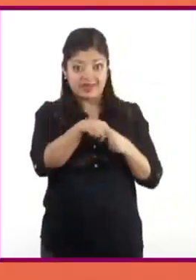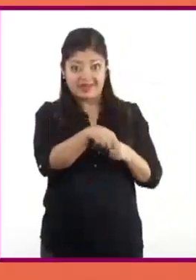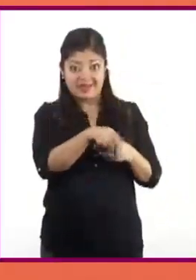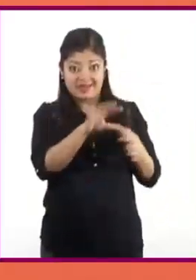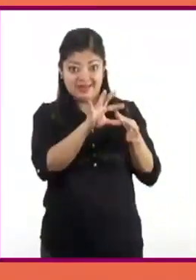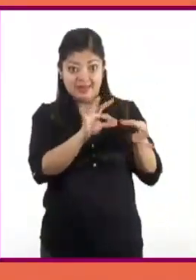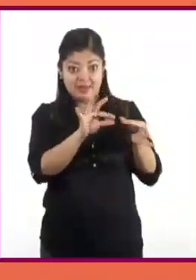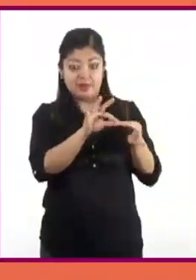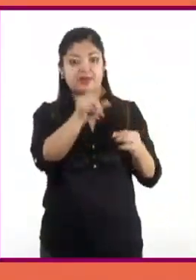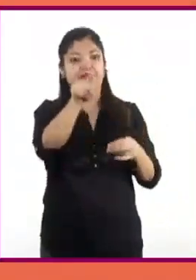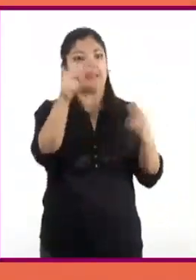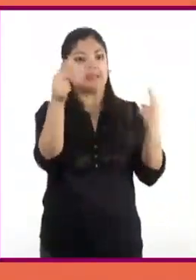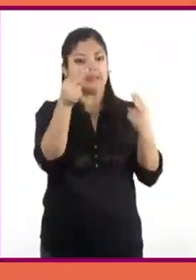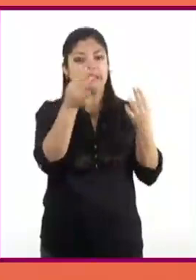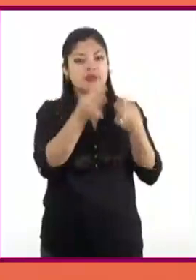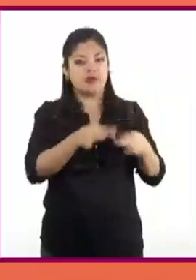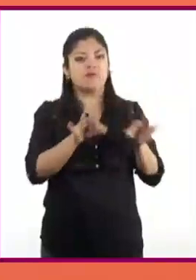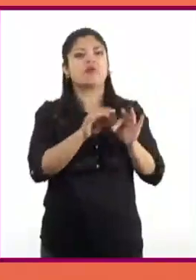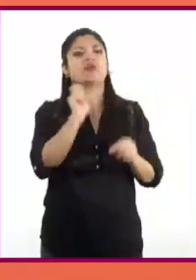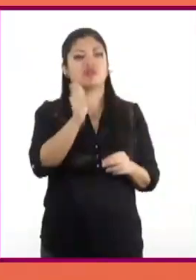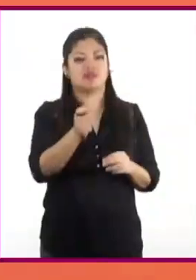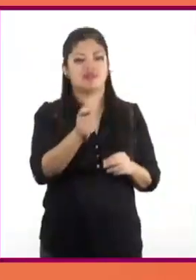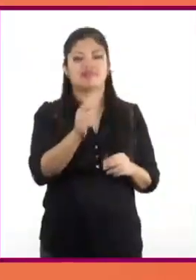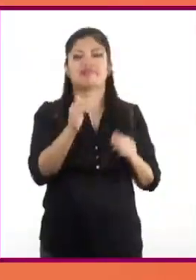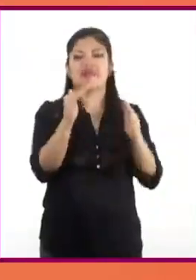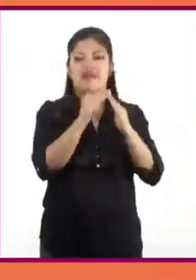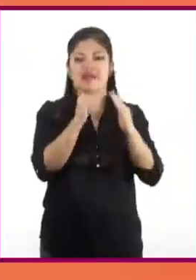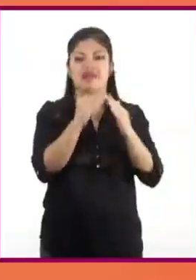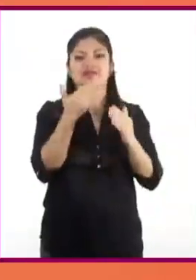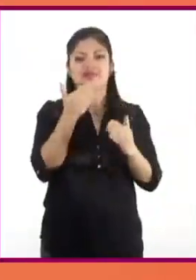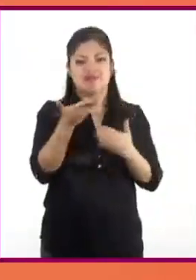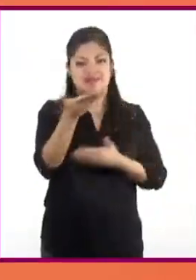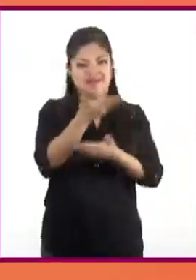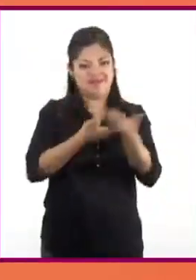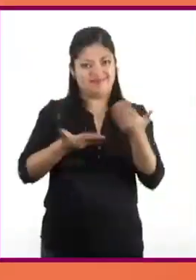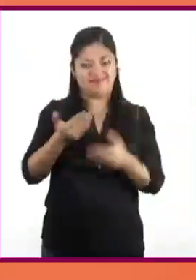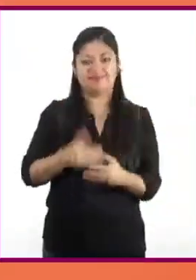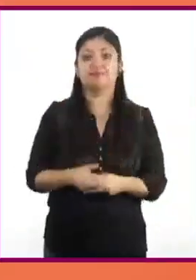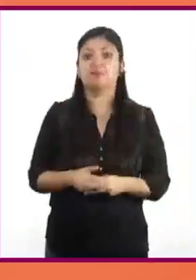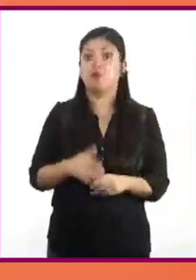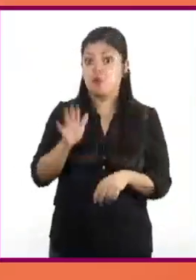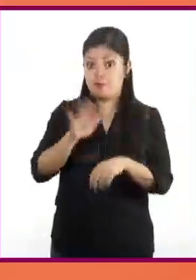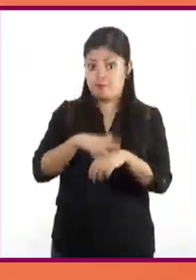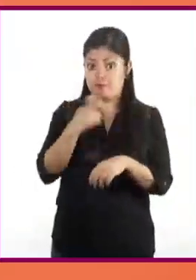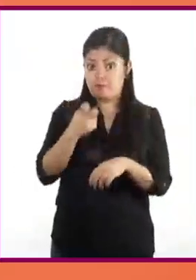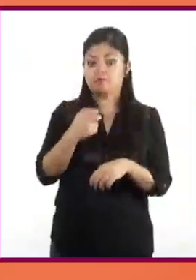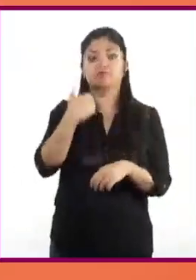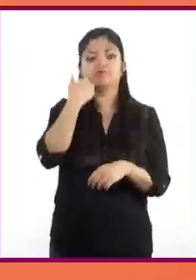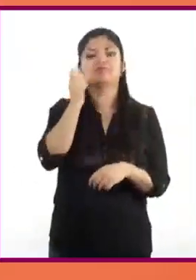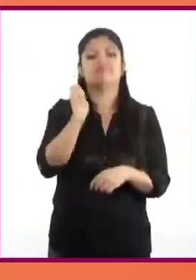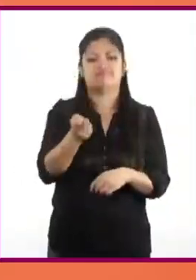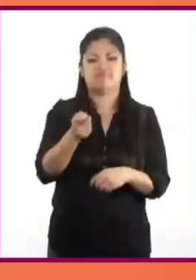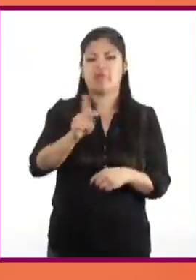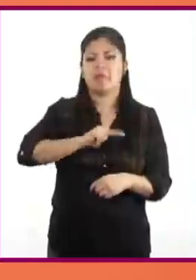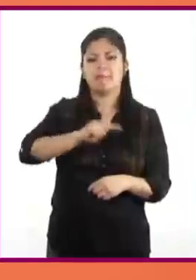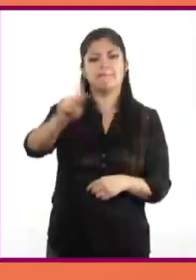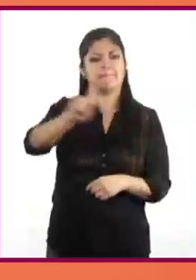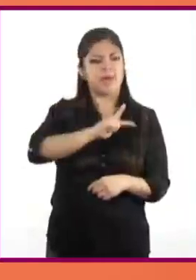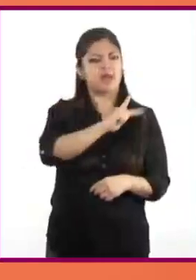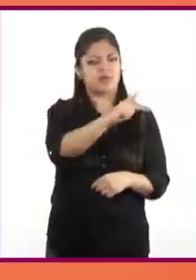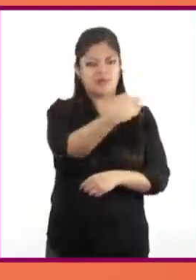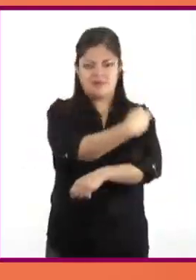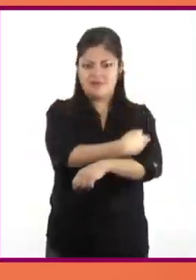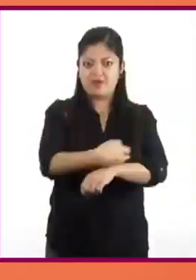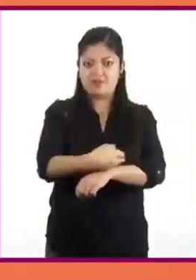es necesario que cuenten con un buen ambiente en casa. Por ello, les proponemos fomentar relaciones empáticas con su